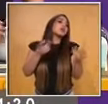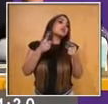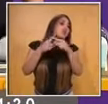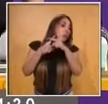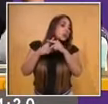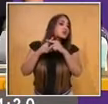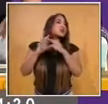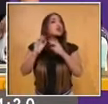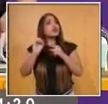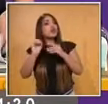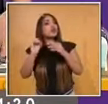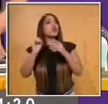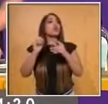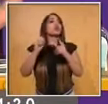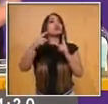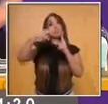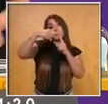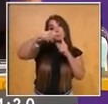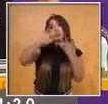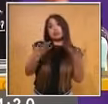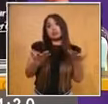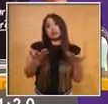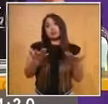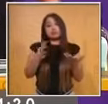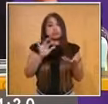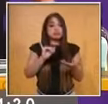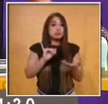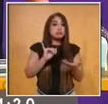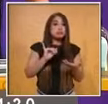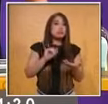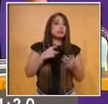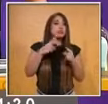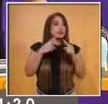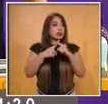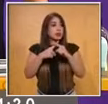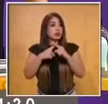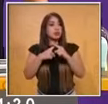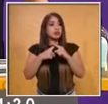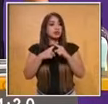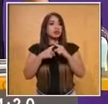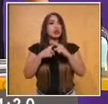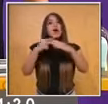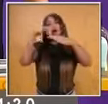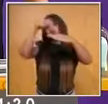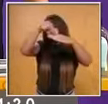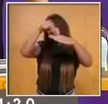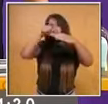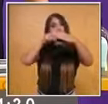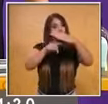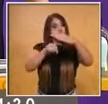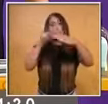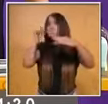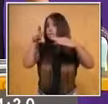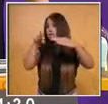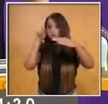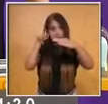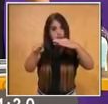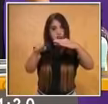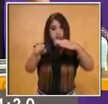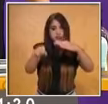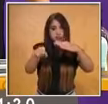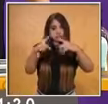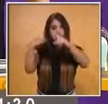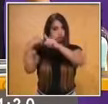mediante división. La multiplicación, vamos a multiplicar el numerador y el denominador por la misma cantidad